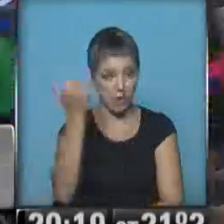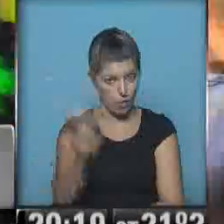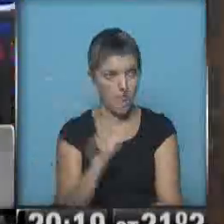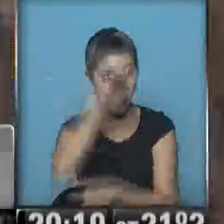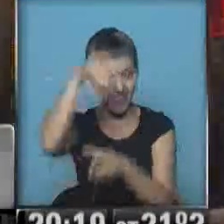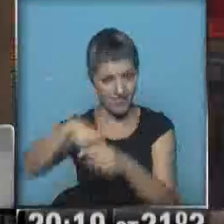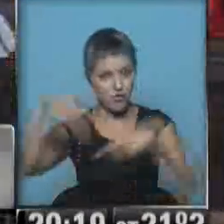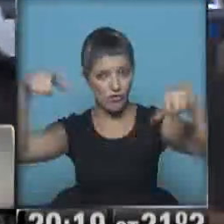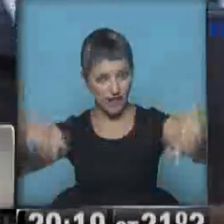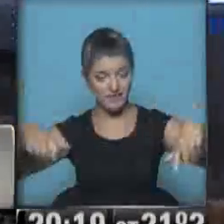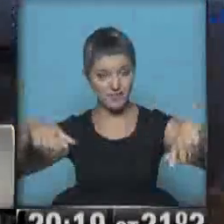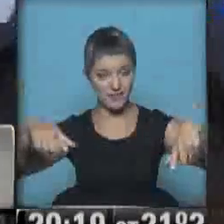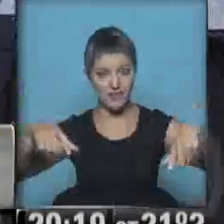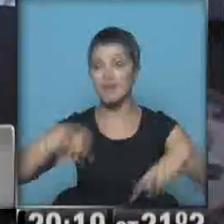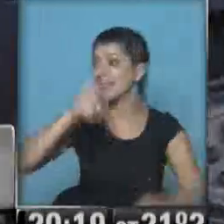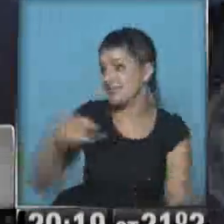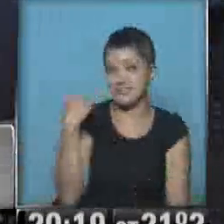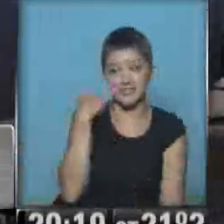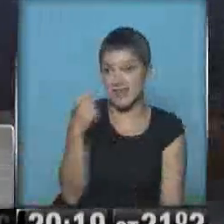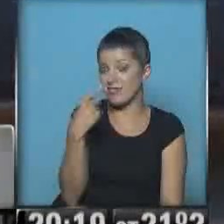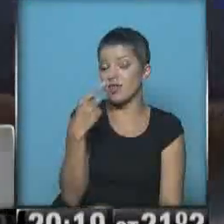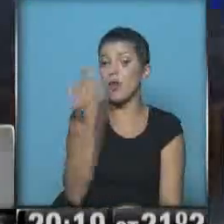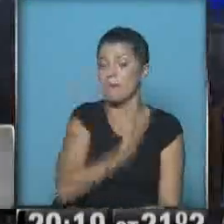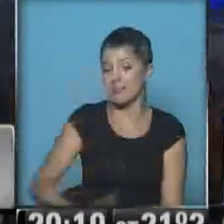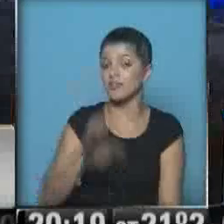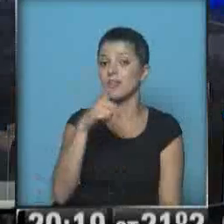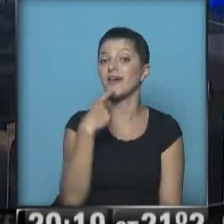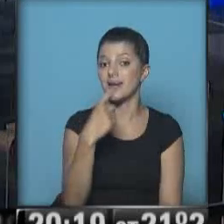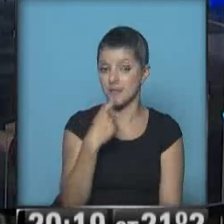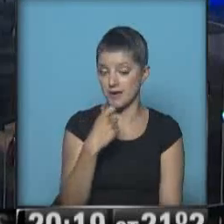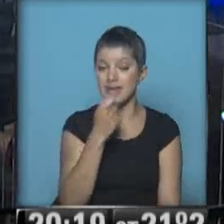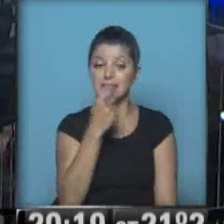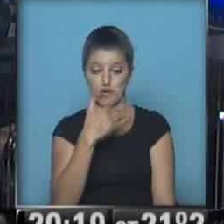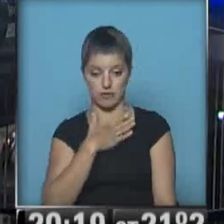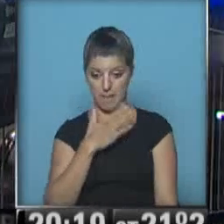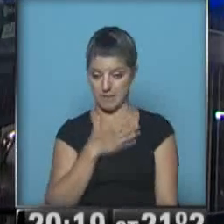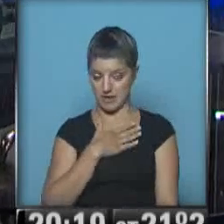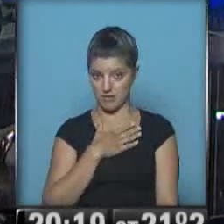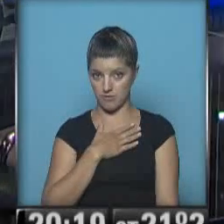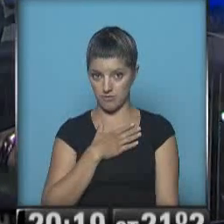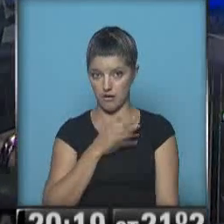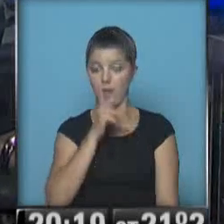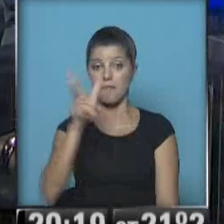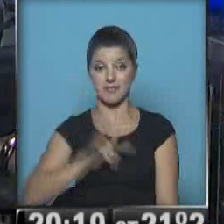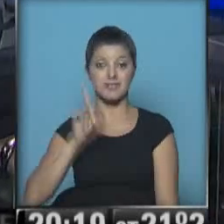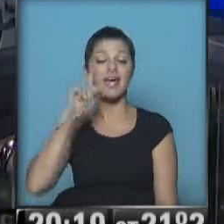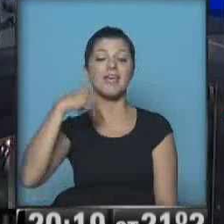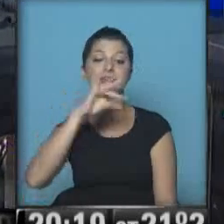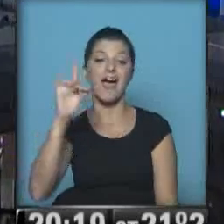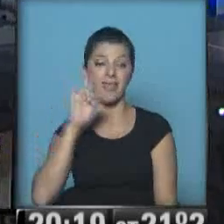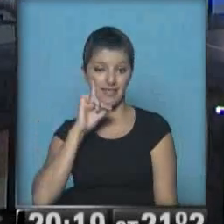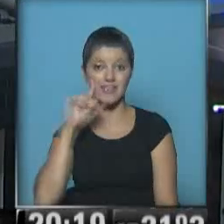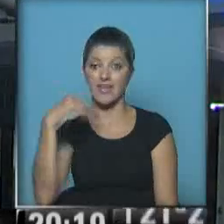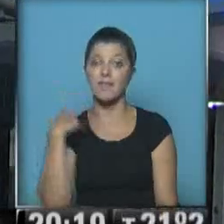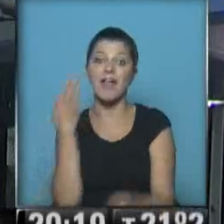adentro de la cancha si ya lo dijo d'onofrio si a mí me dice el inadi que tienen